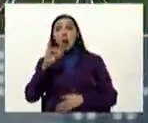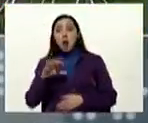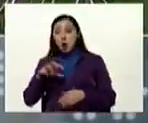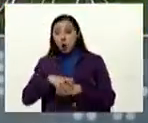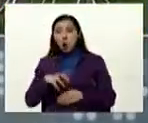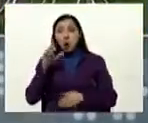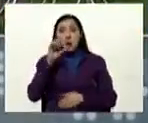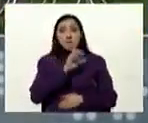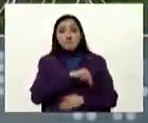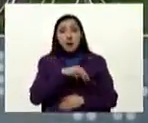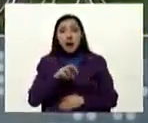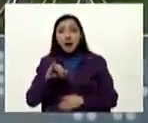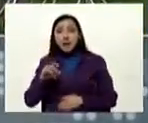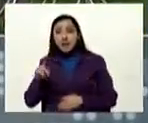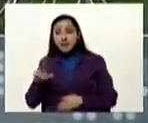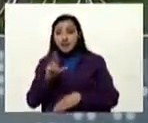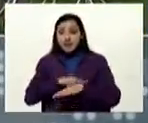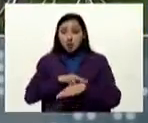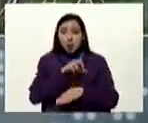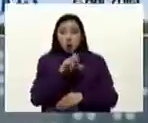nombre del doctor Raúl Leoni,